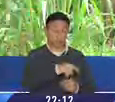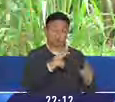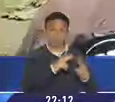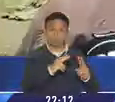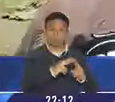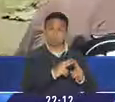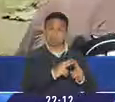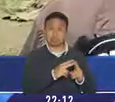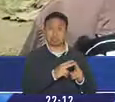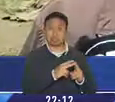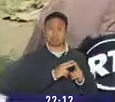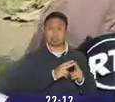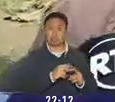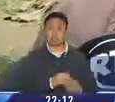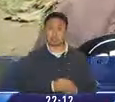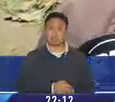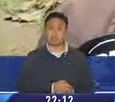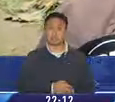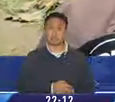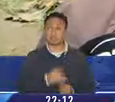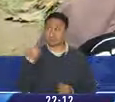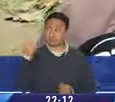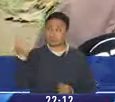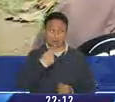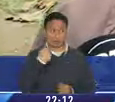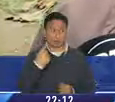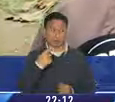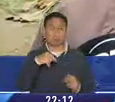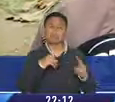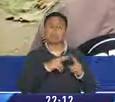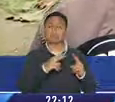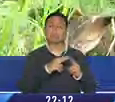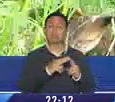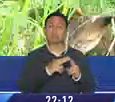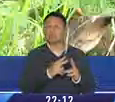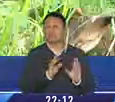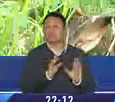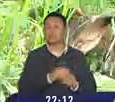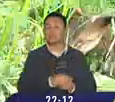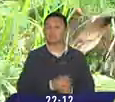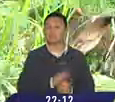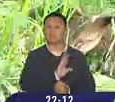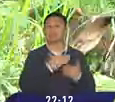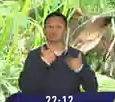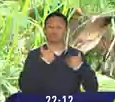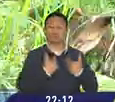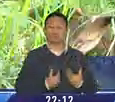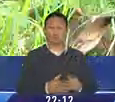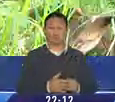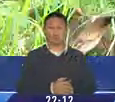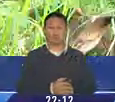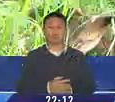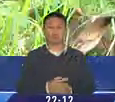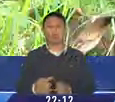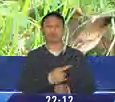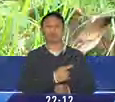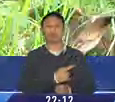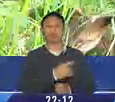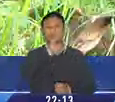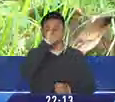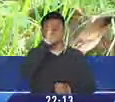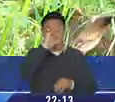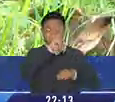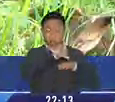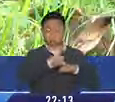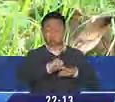sitio. No está conocido, no es conocido, está como en NN, como no name. El cuerpo fue embarcado y trasladado hasta el centro forense